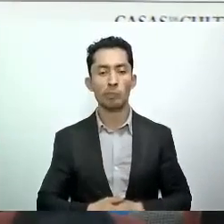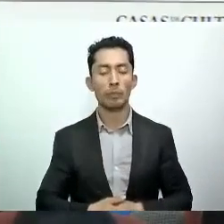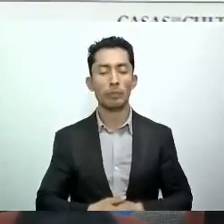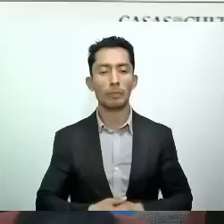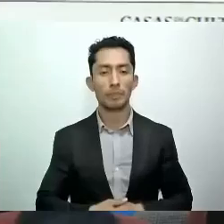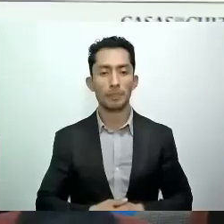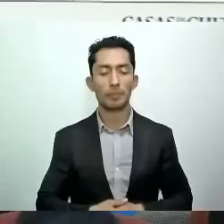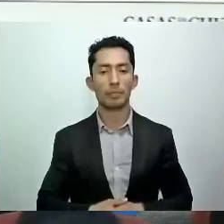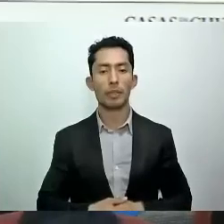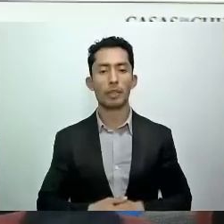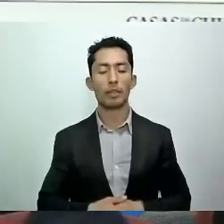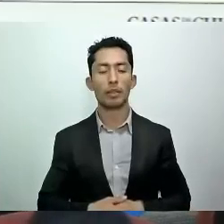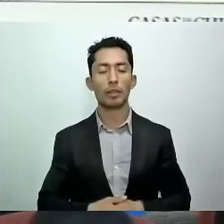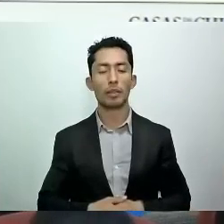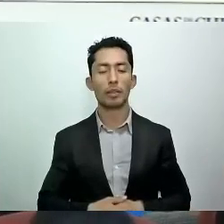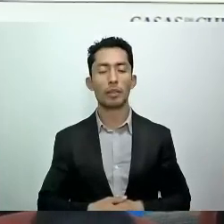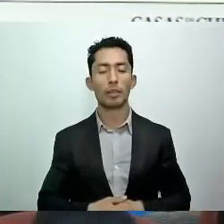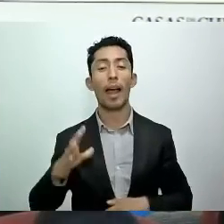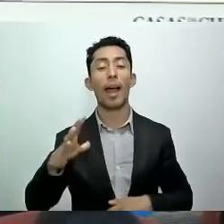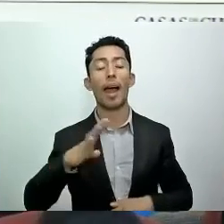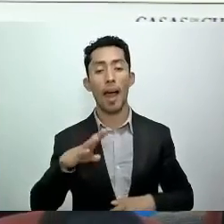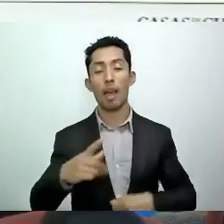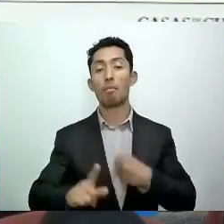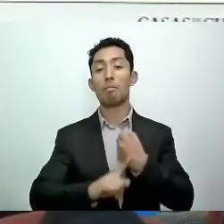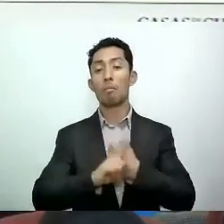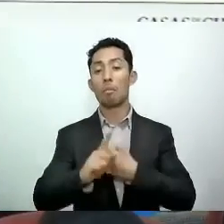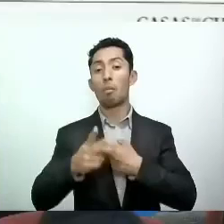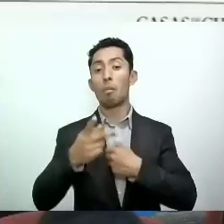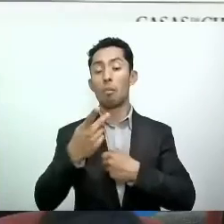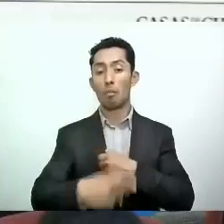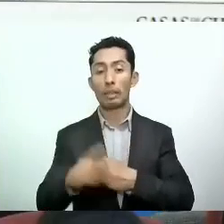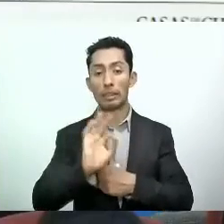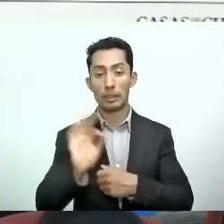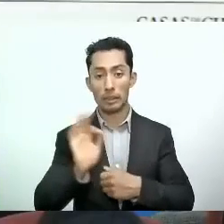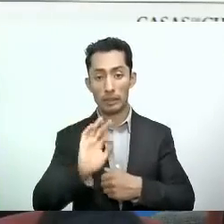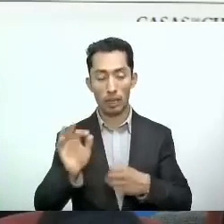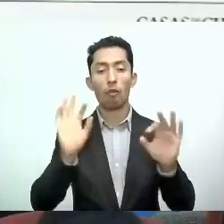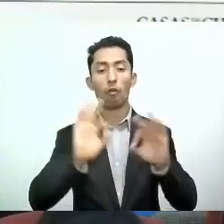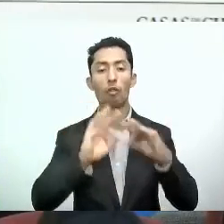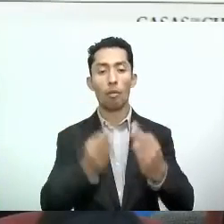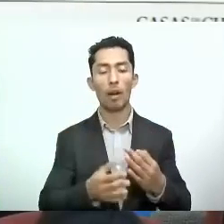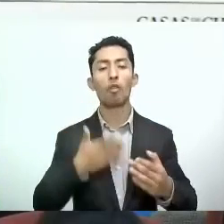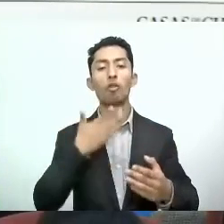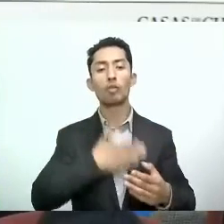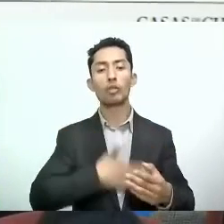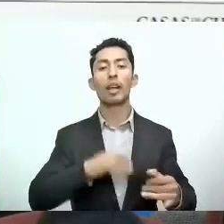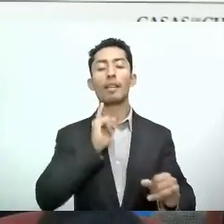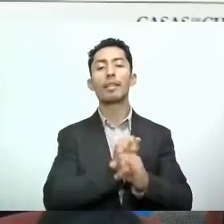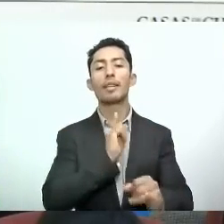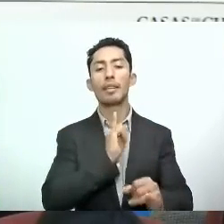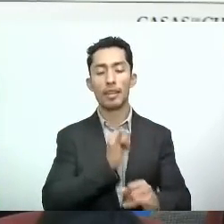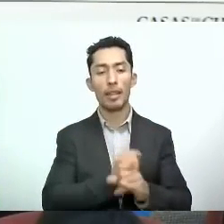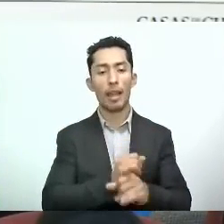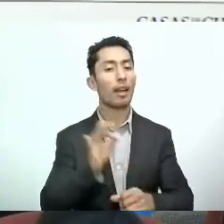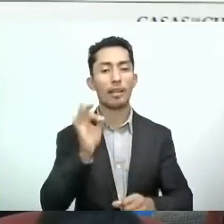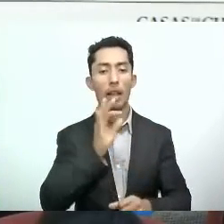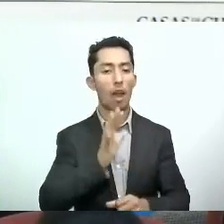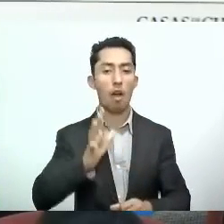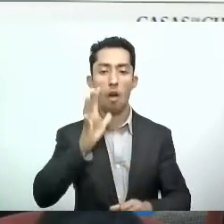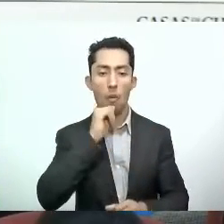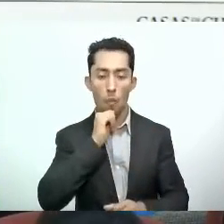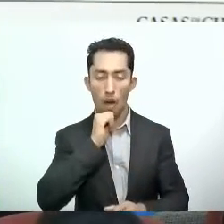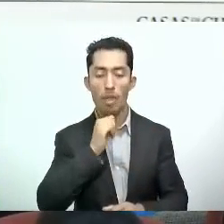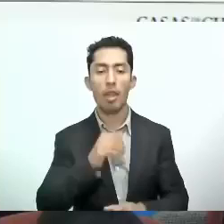los posibles riesgos de transitar hacia esquemas de justicia digital que impidan la vinculación directa